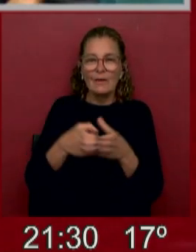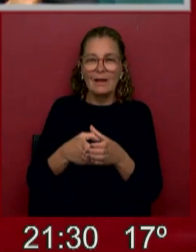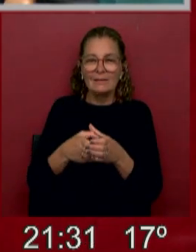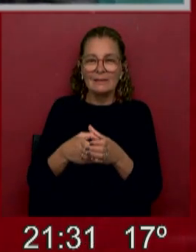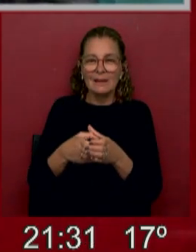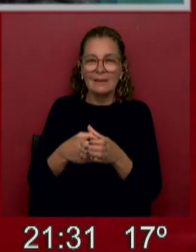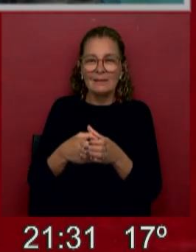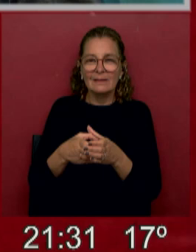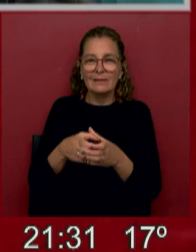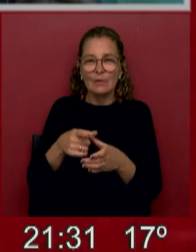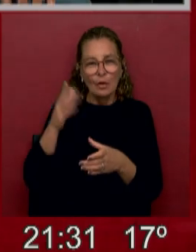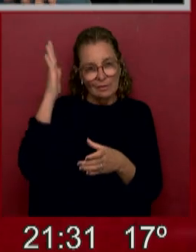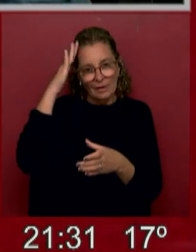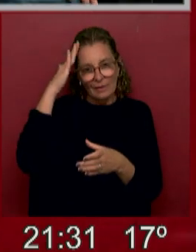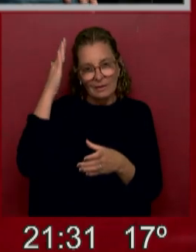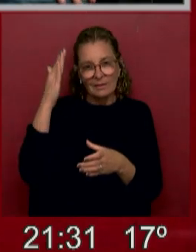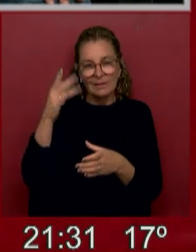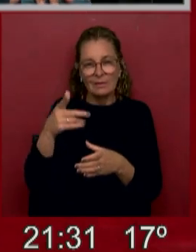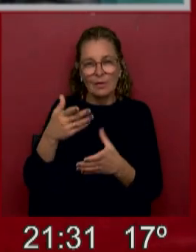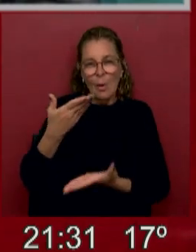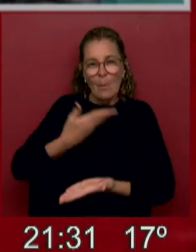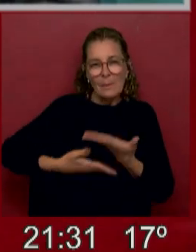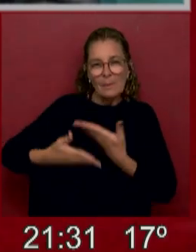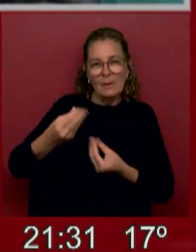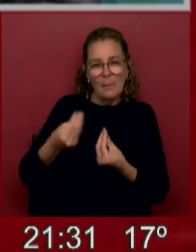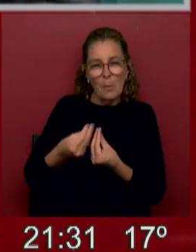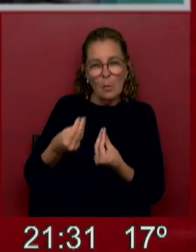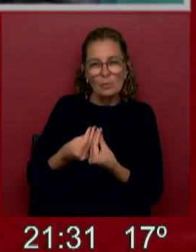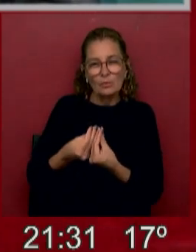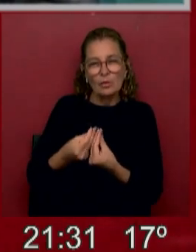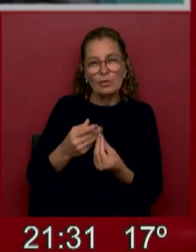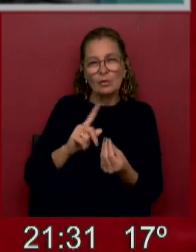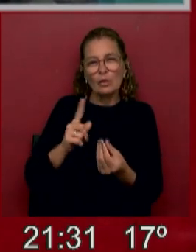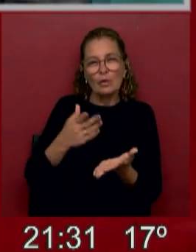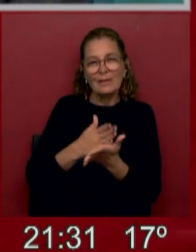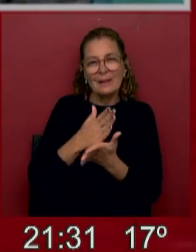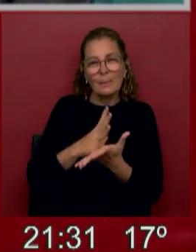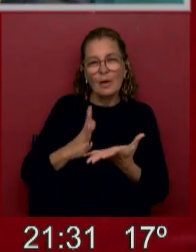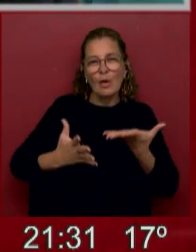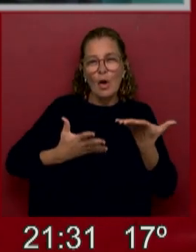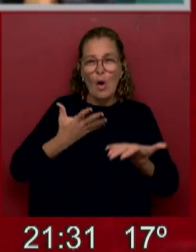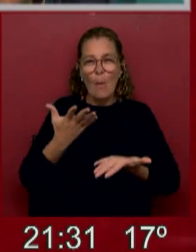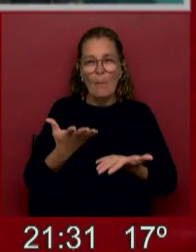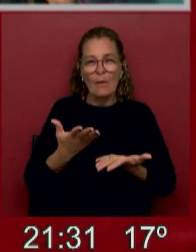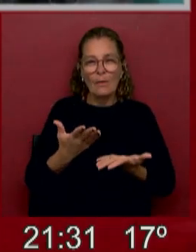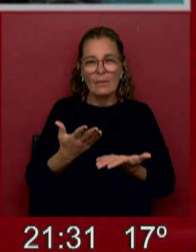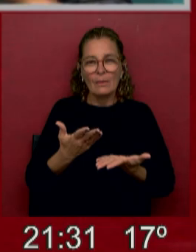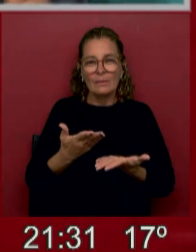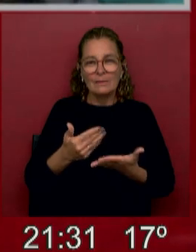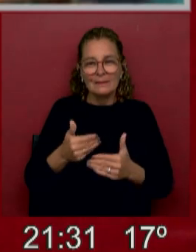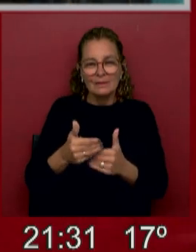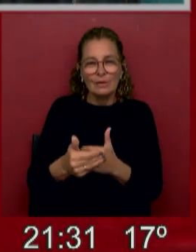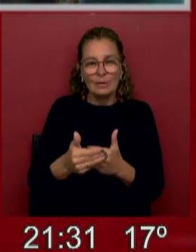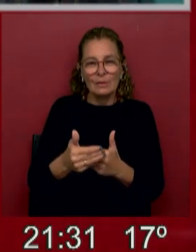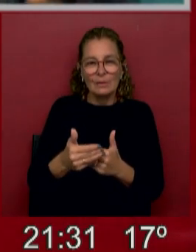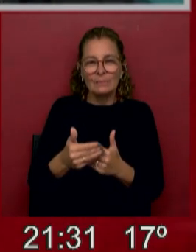rollo, vos lo sabés, se conviven mucho, y no siempre se está cómodo, no siempre es uno el que ahora viene y habló